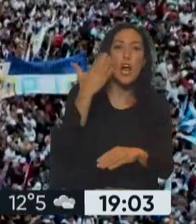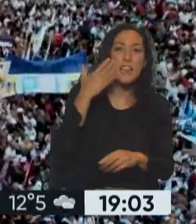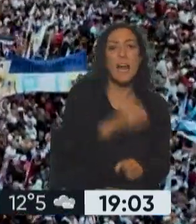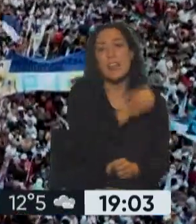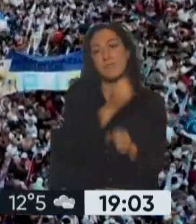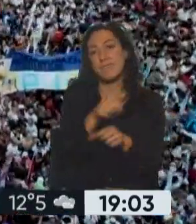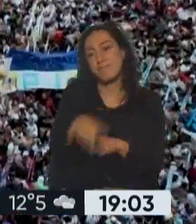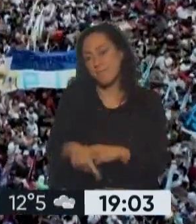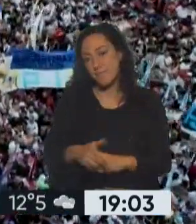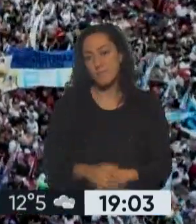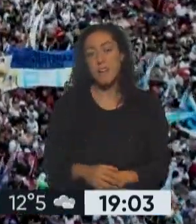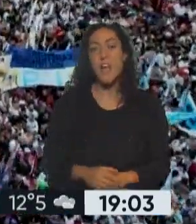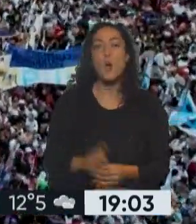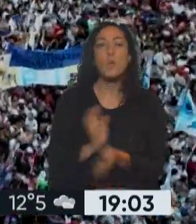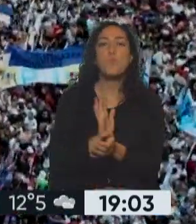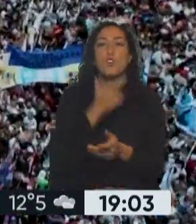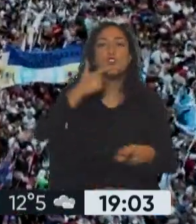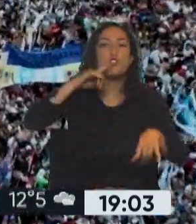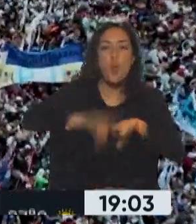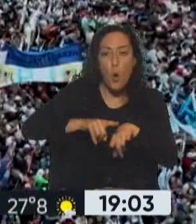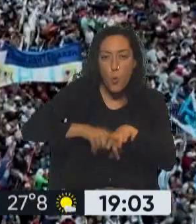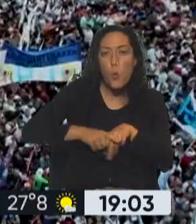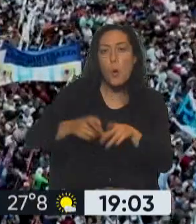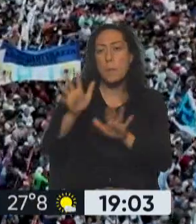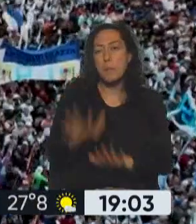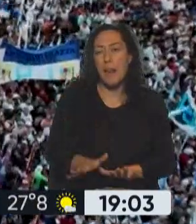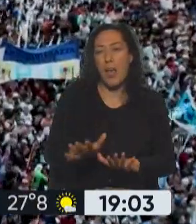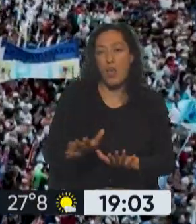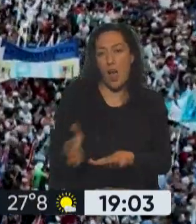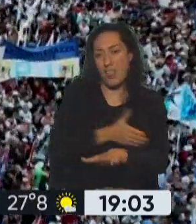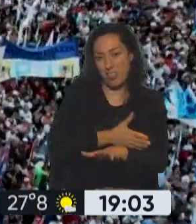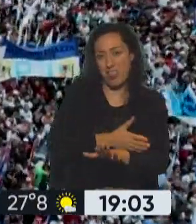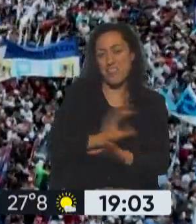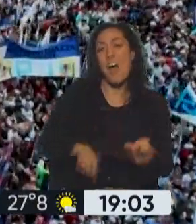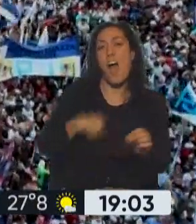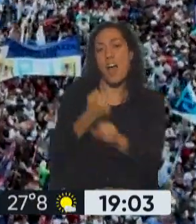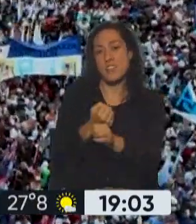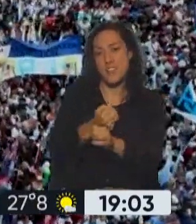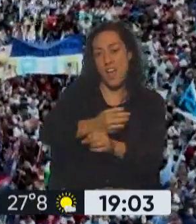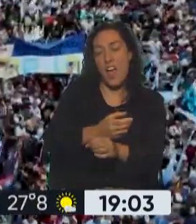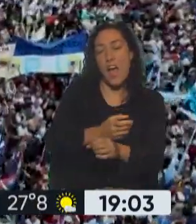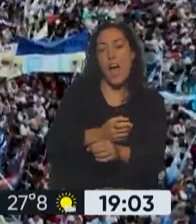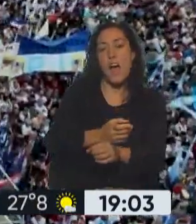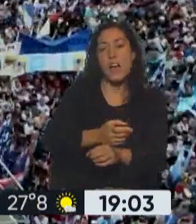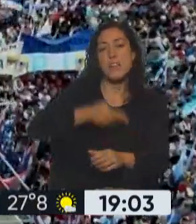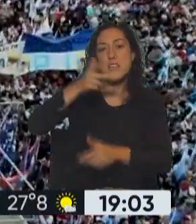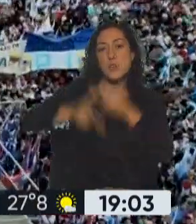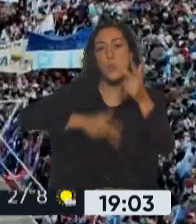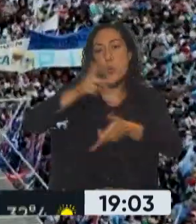algunos espectáculos previstos para, digamos, hacer una previa hasta la llegada del